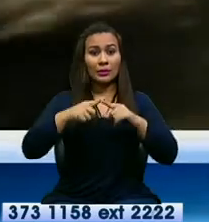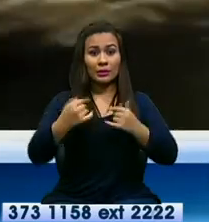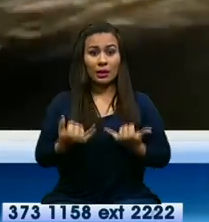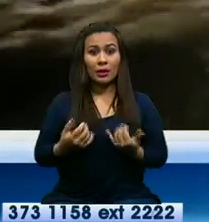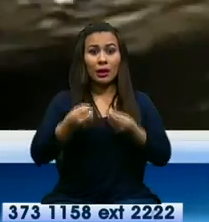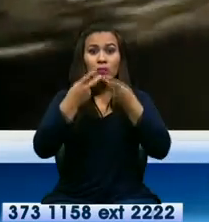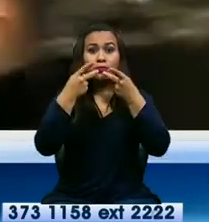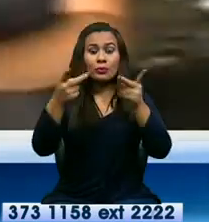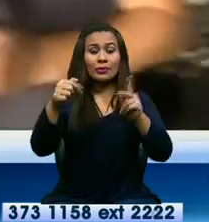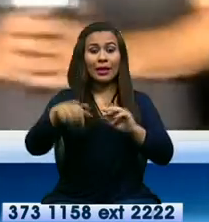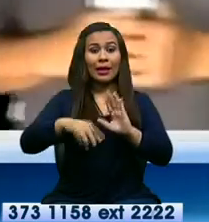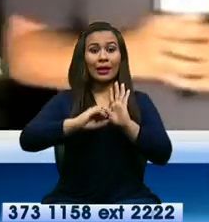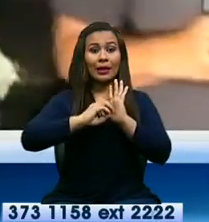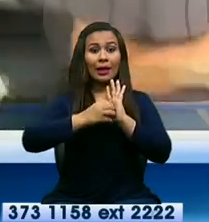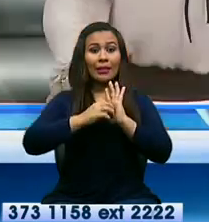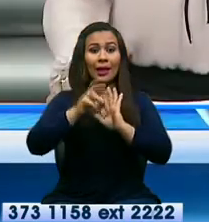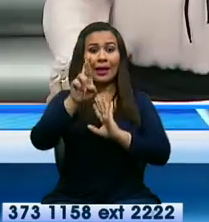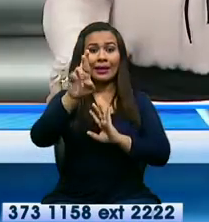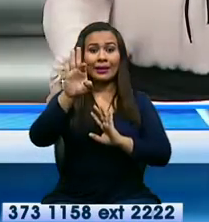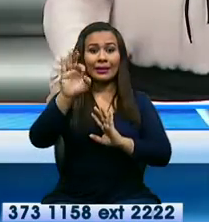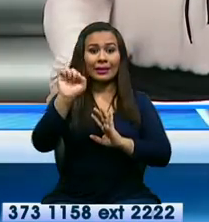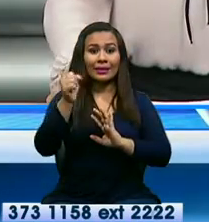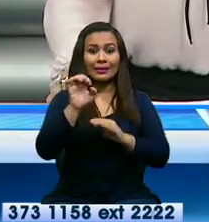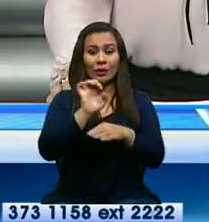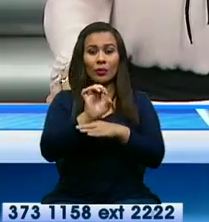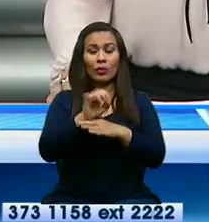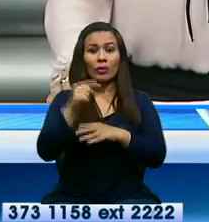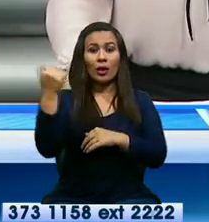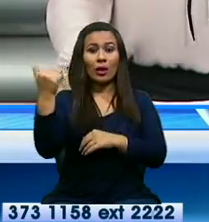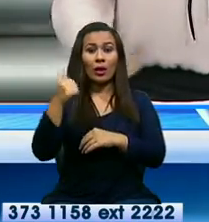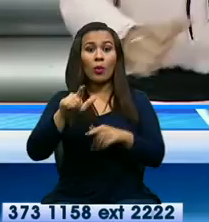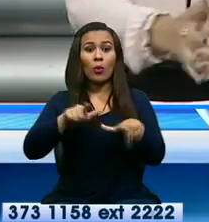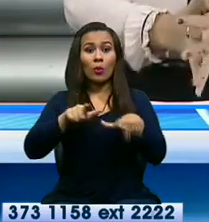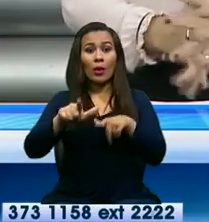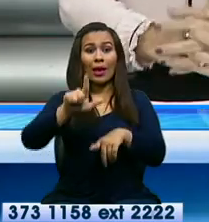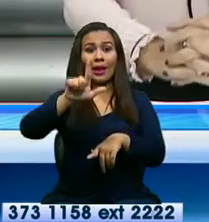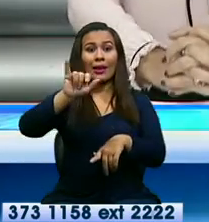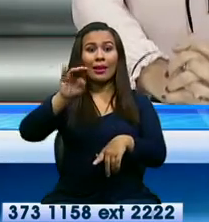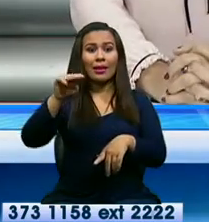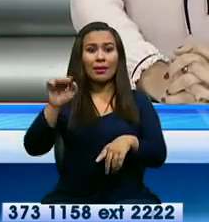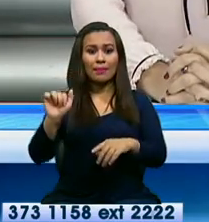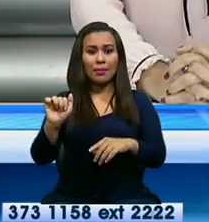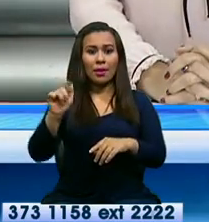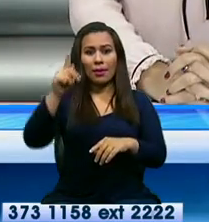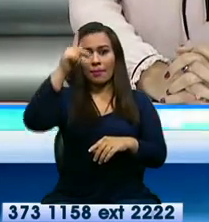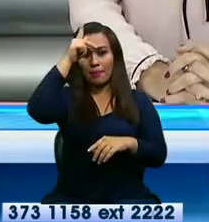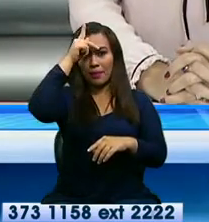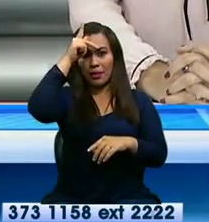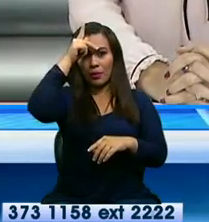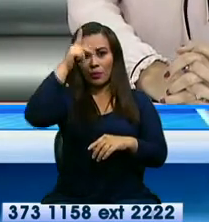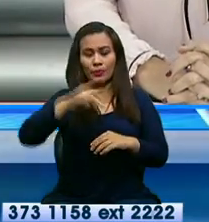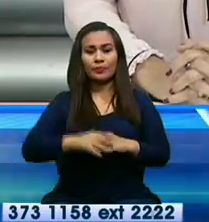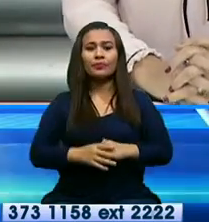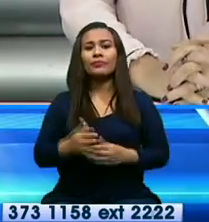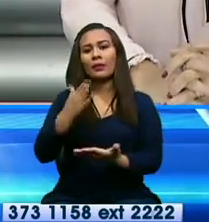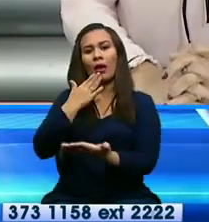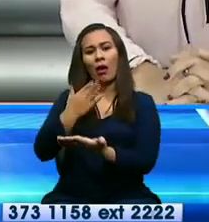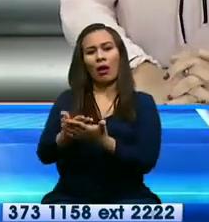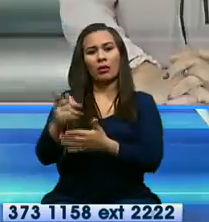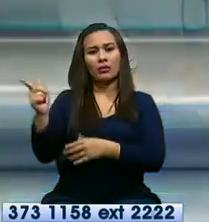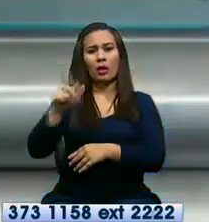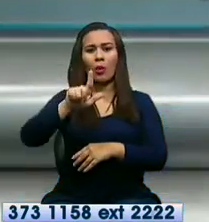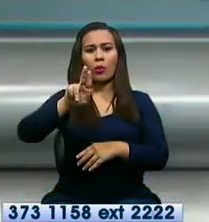RTS de Ecuador desde Lima, Perú. Les informó Luis Claros de ATV Noticias. Te